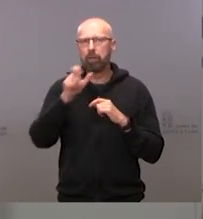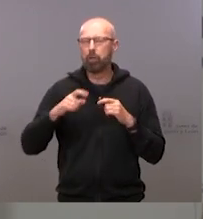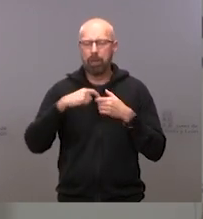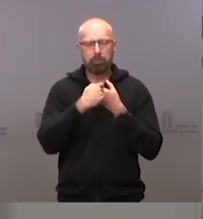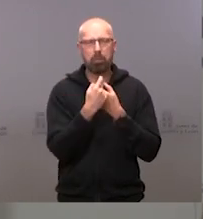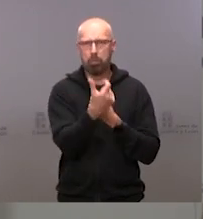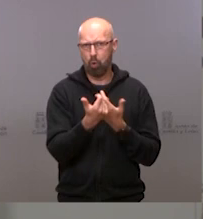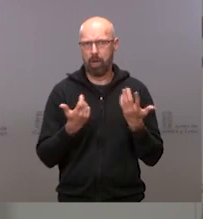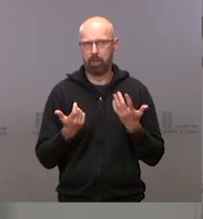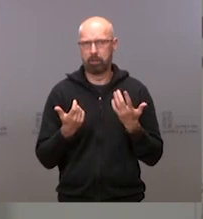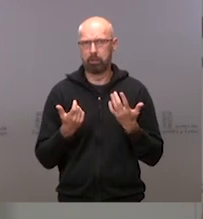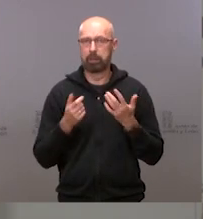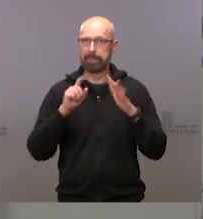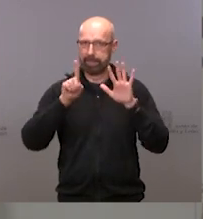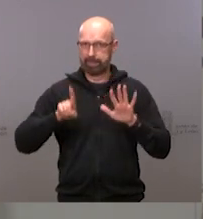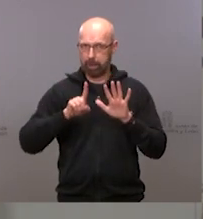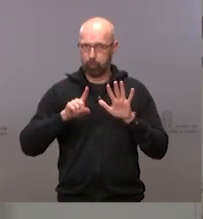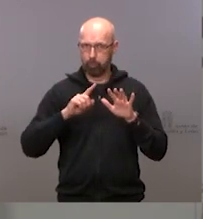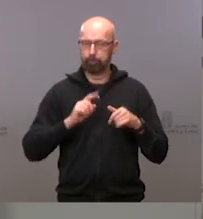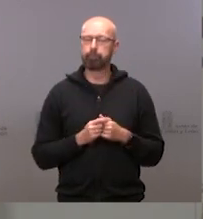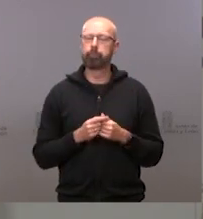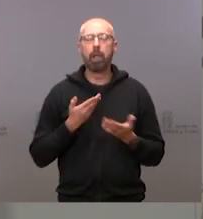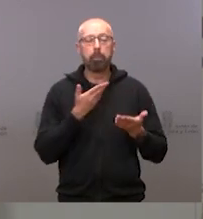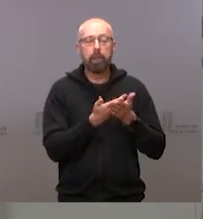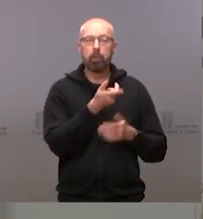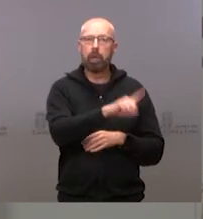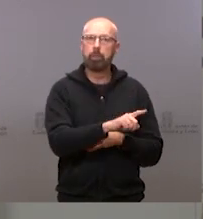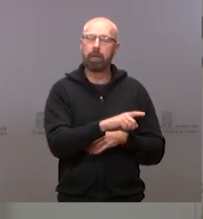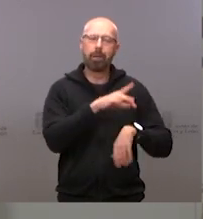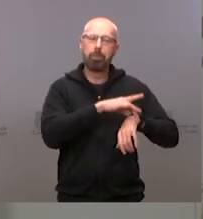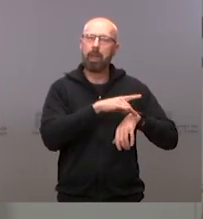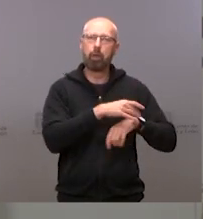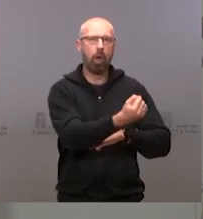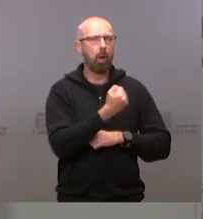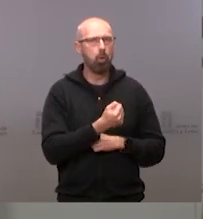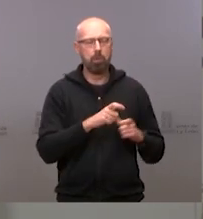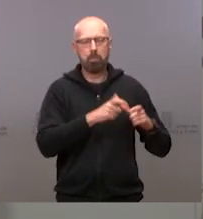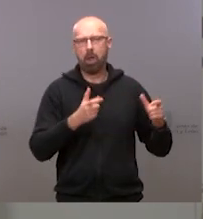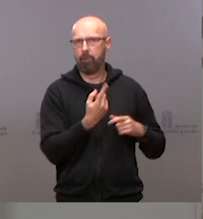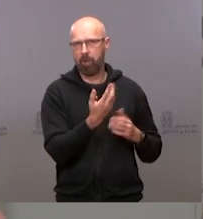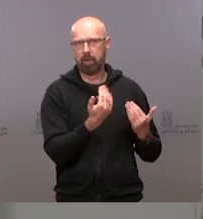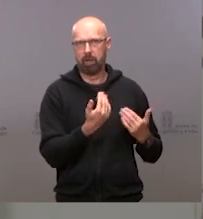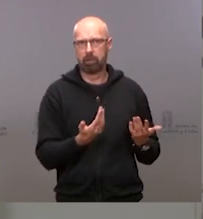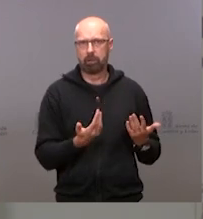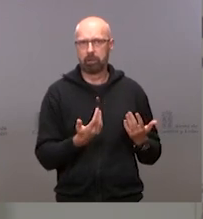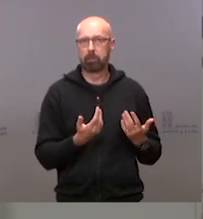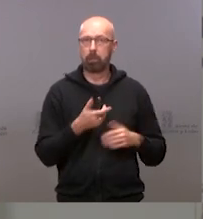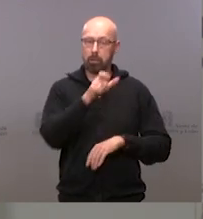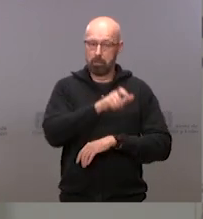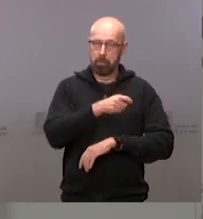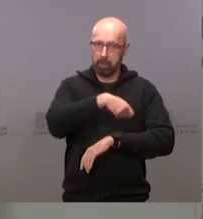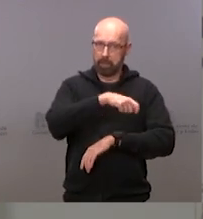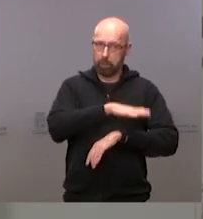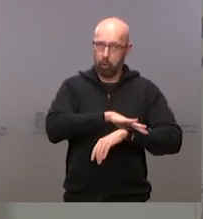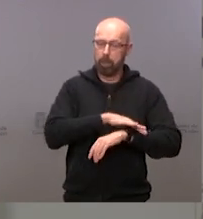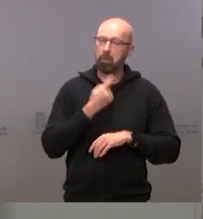sexto hemos pedido un refuerzo del personal sanitario el presidente del gobierno ha ofrecido